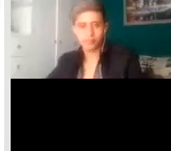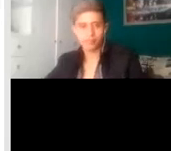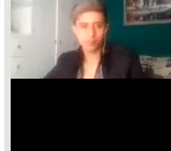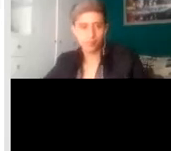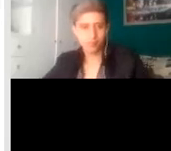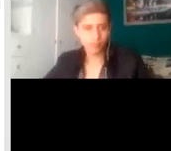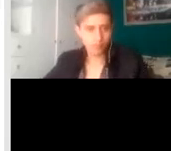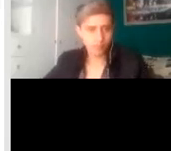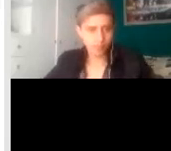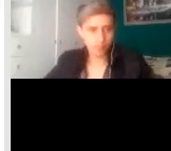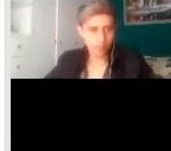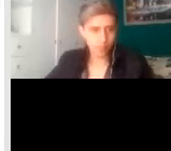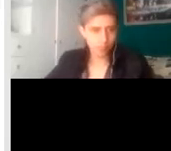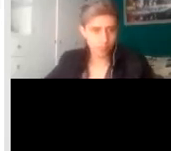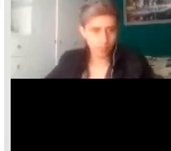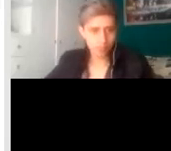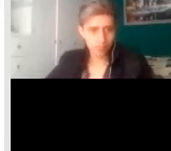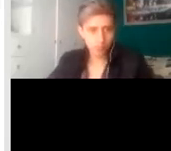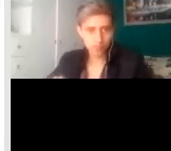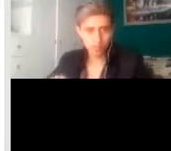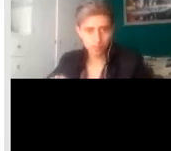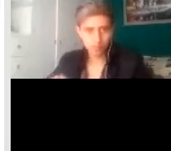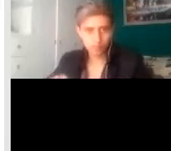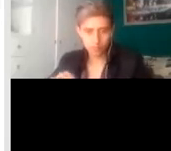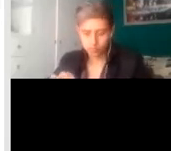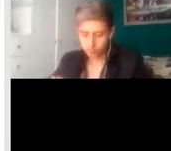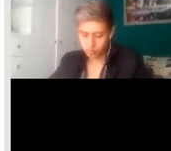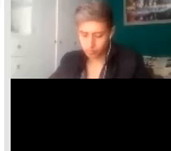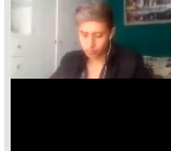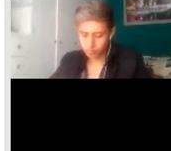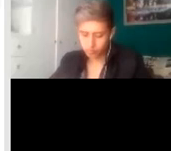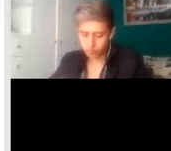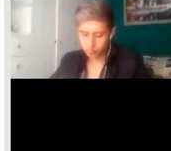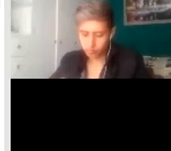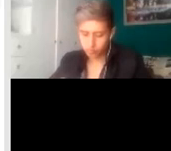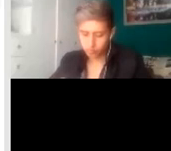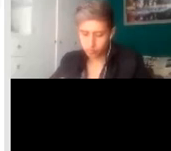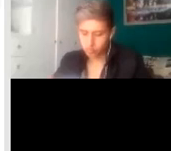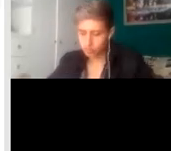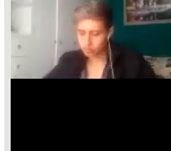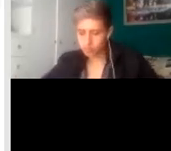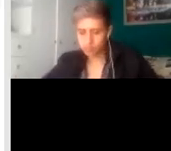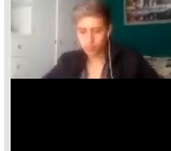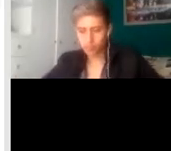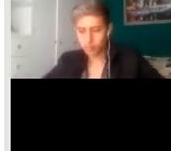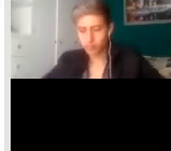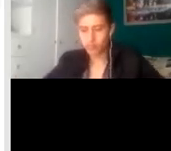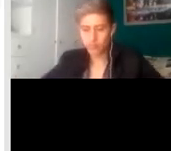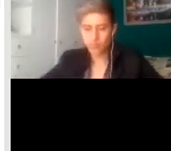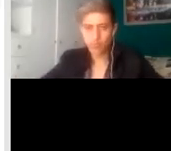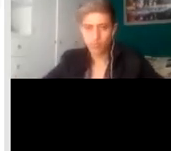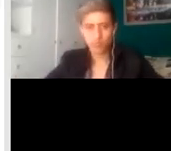investigación científica y tecnológica, ¿qué es lo que nos está diciendo aquí? ¿Qué es lo que hace? Describe de